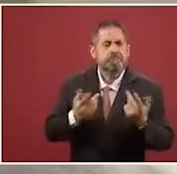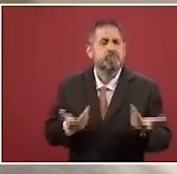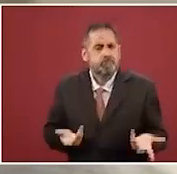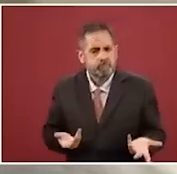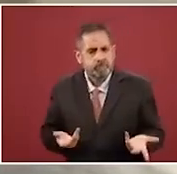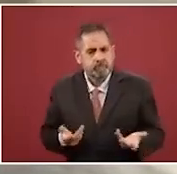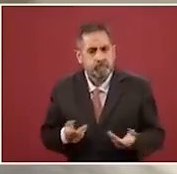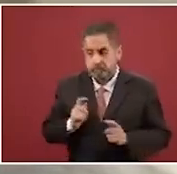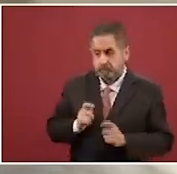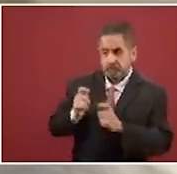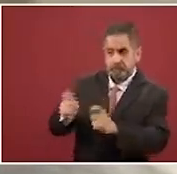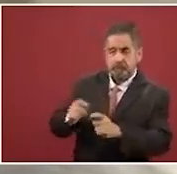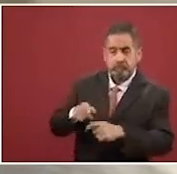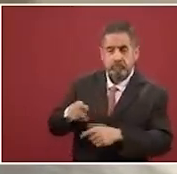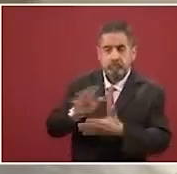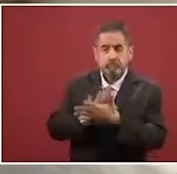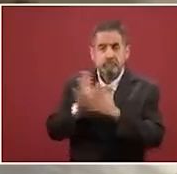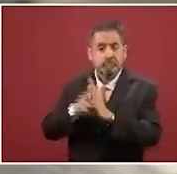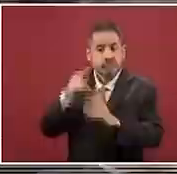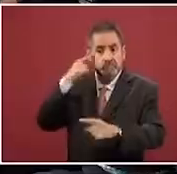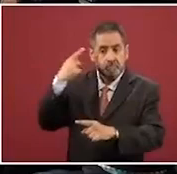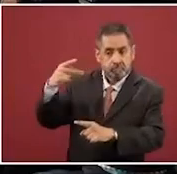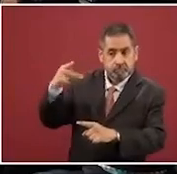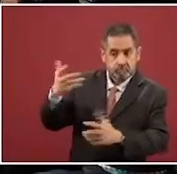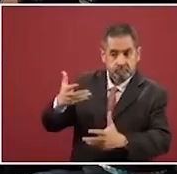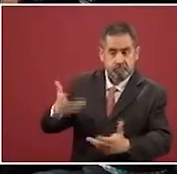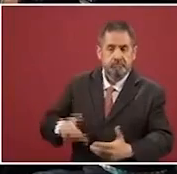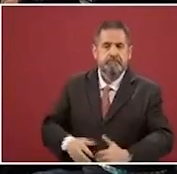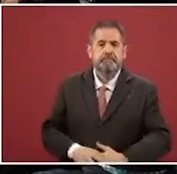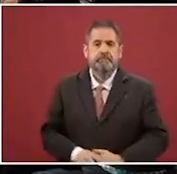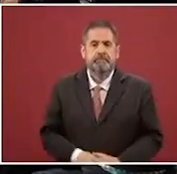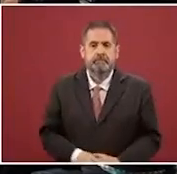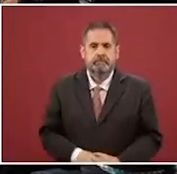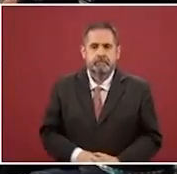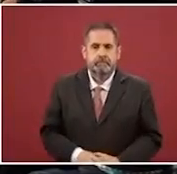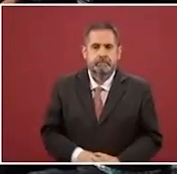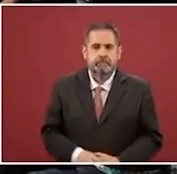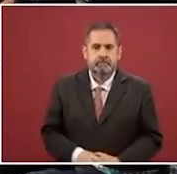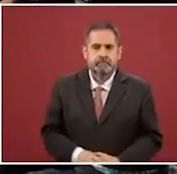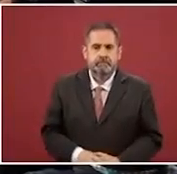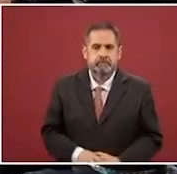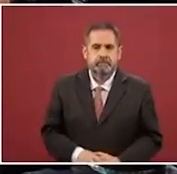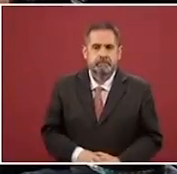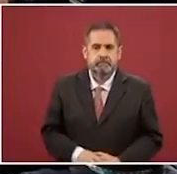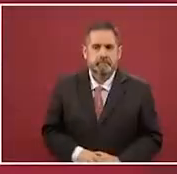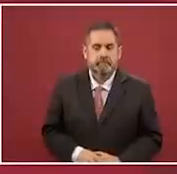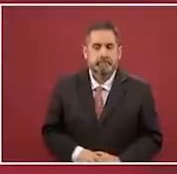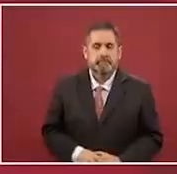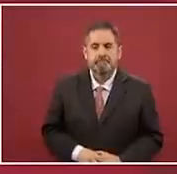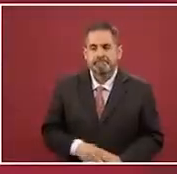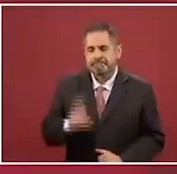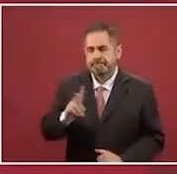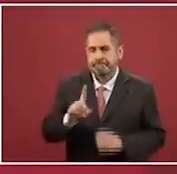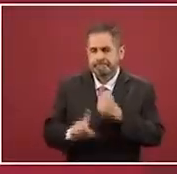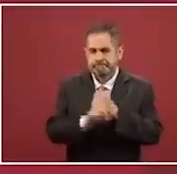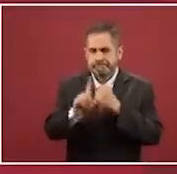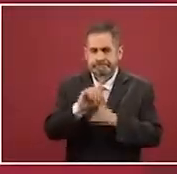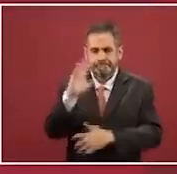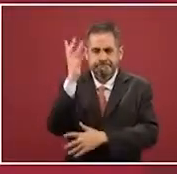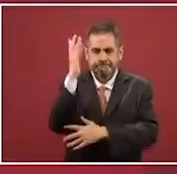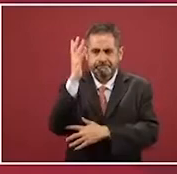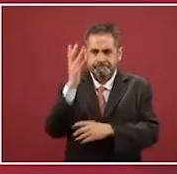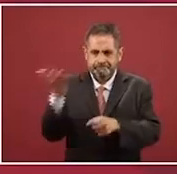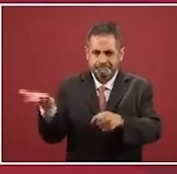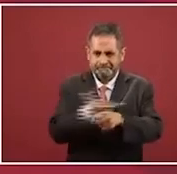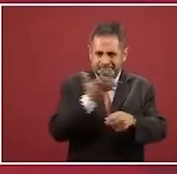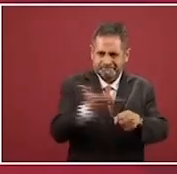atribuido a la mafia oriental? Sí, hay un problema de tala